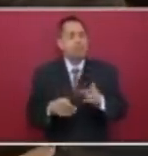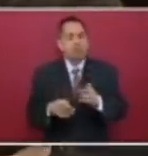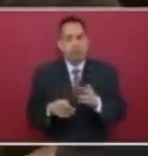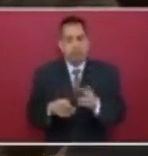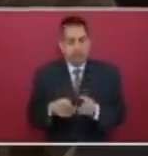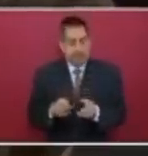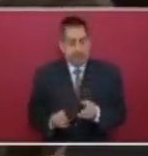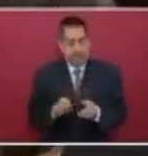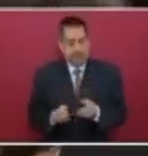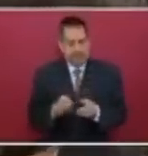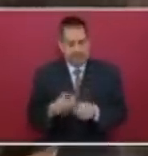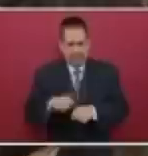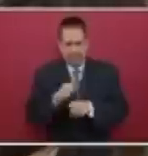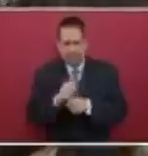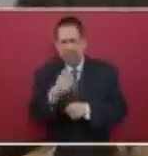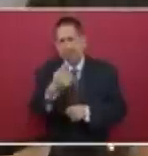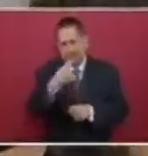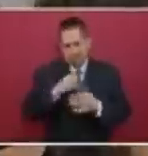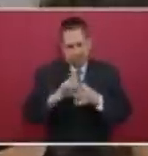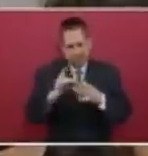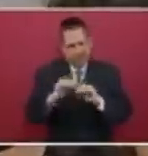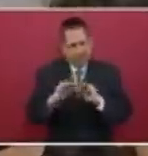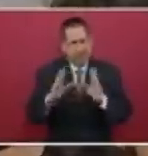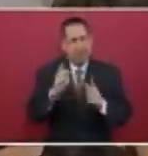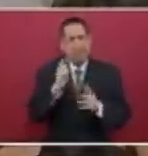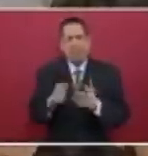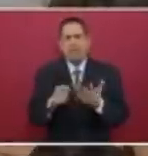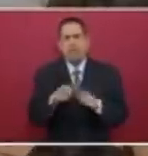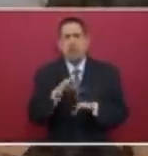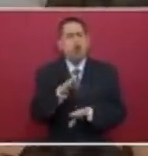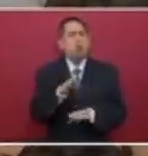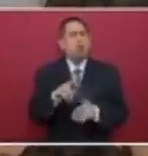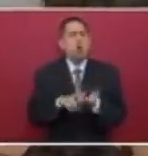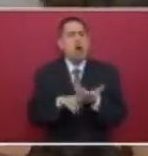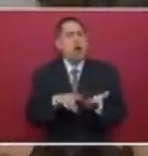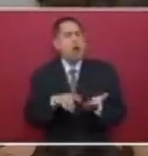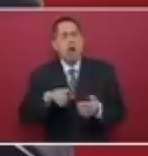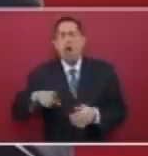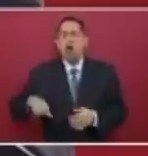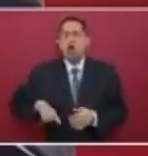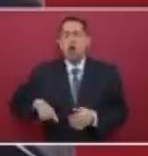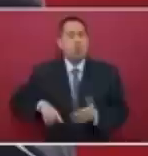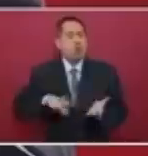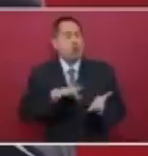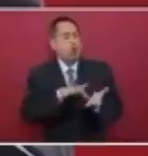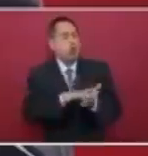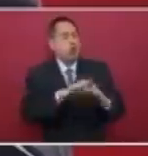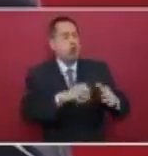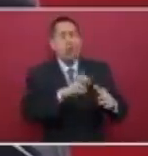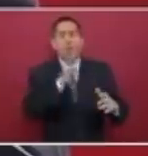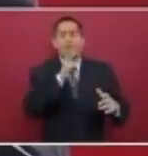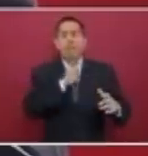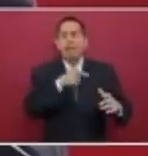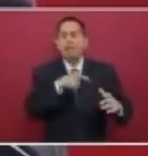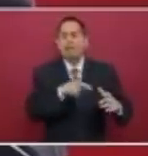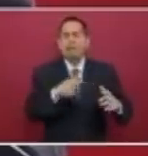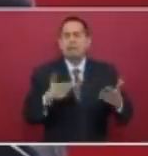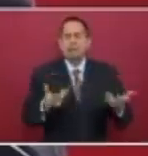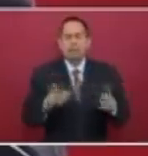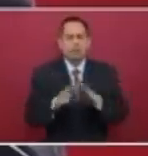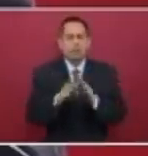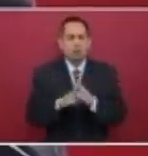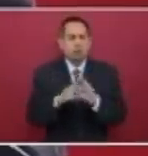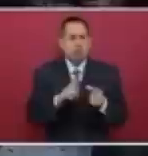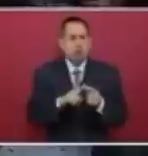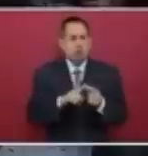semana si tiene algún detalle más sobre el apoyo del gobierno para pemex y de por otro lado